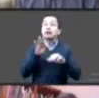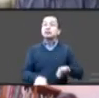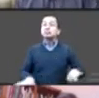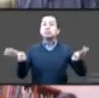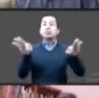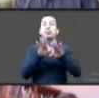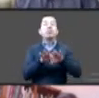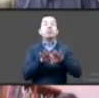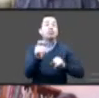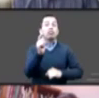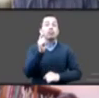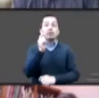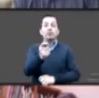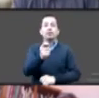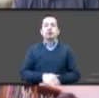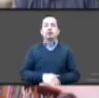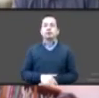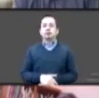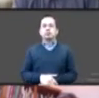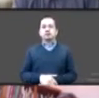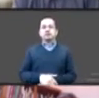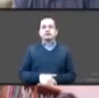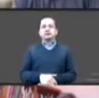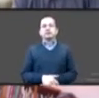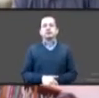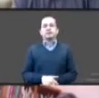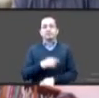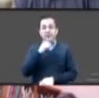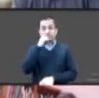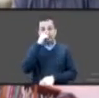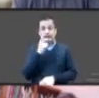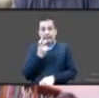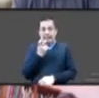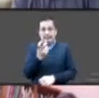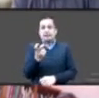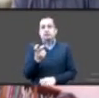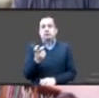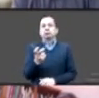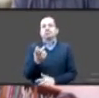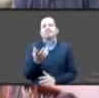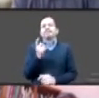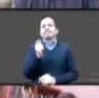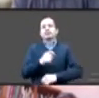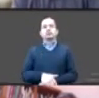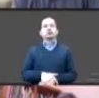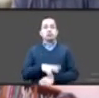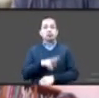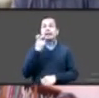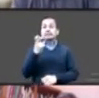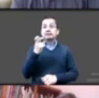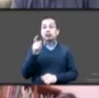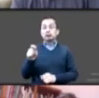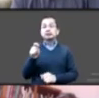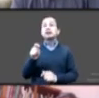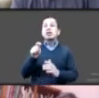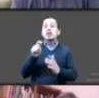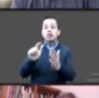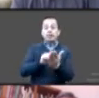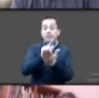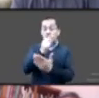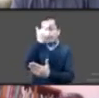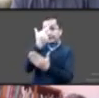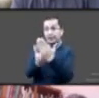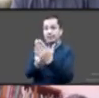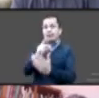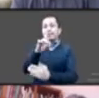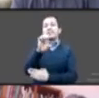señalar que esto es inmediata, en varios de los casos, esto es un delito transnacional, porque la víctima